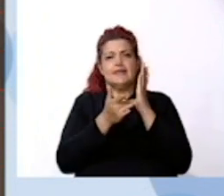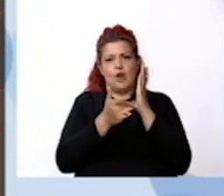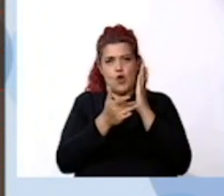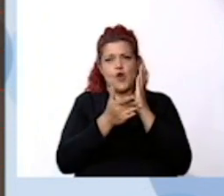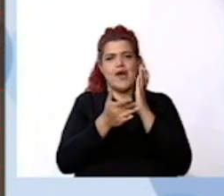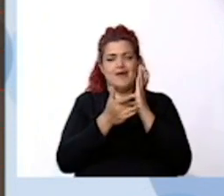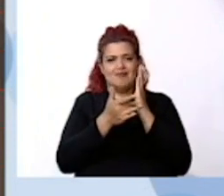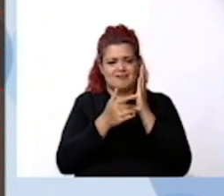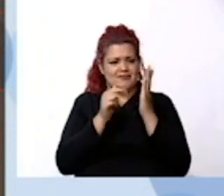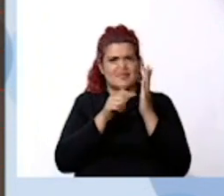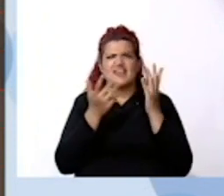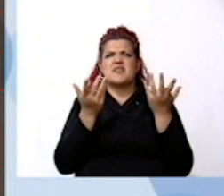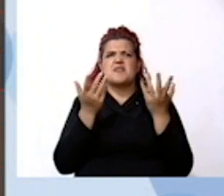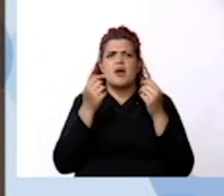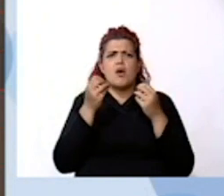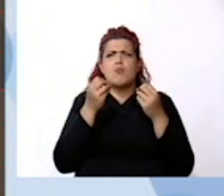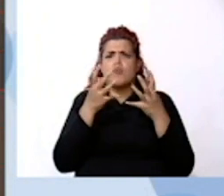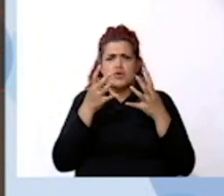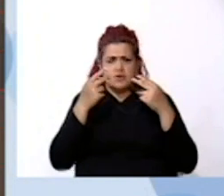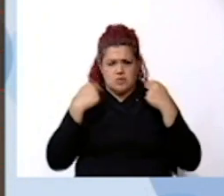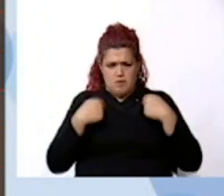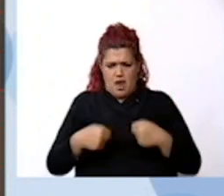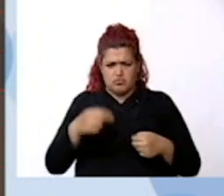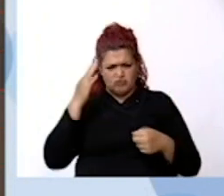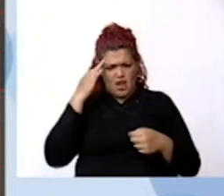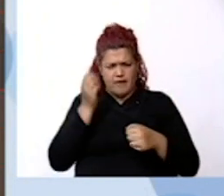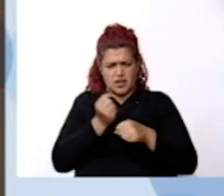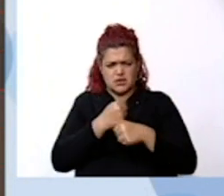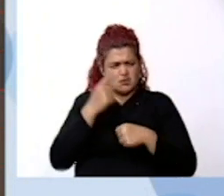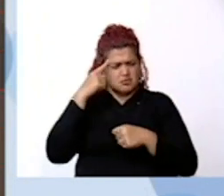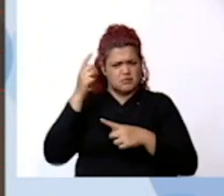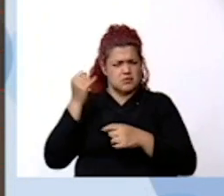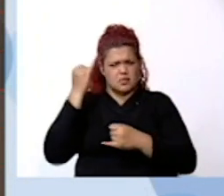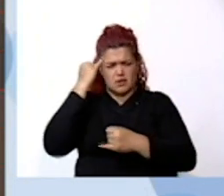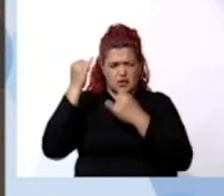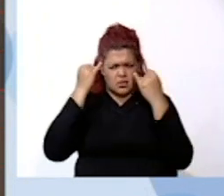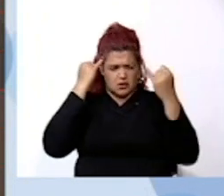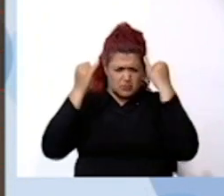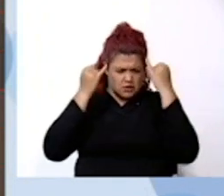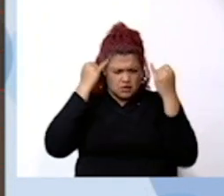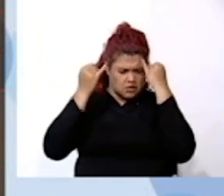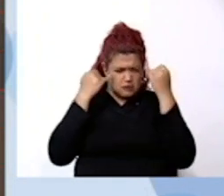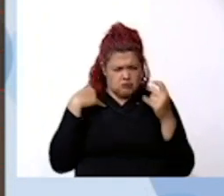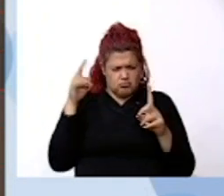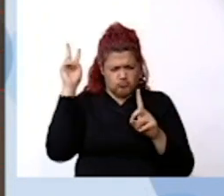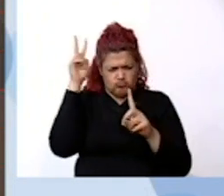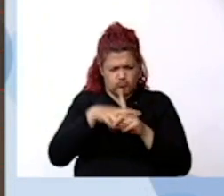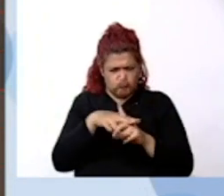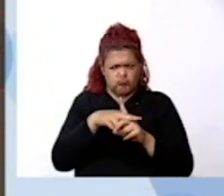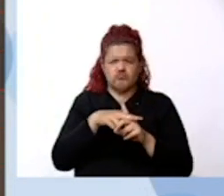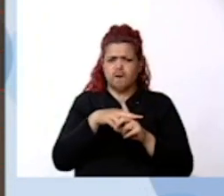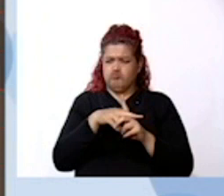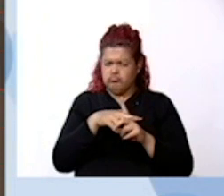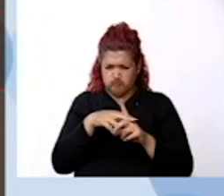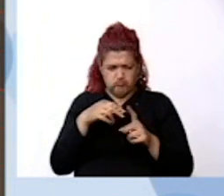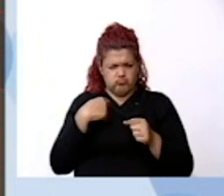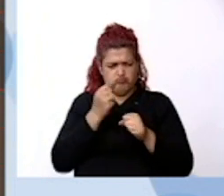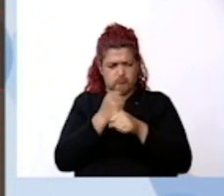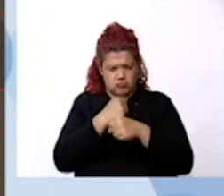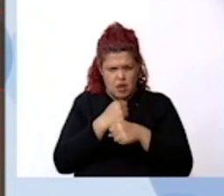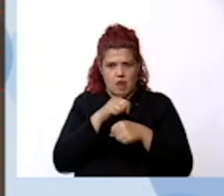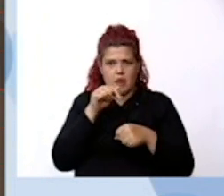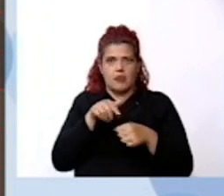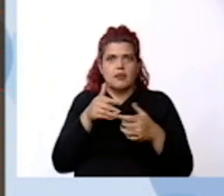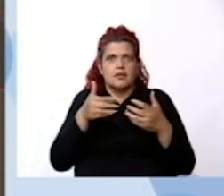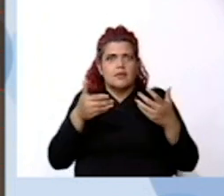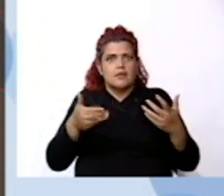crear muchas y se nos ocurren muchas ideas, eso lo implementamos en todo lo que hacemos y eso nos